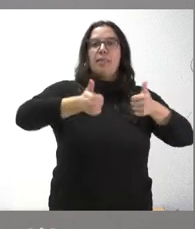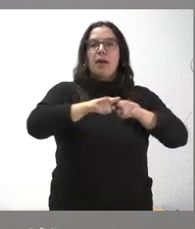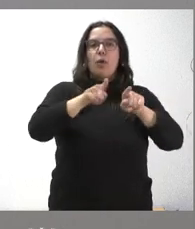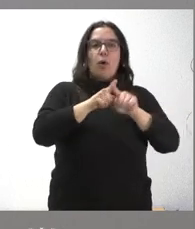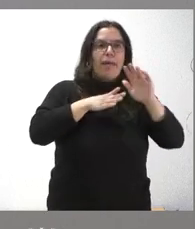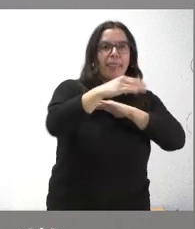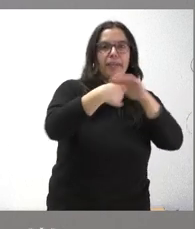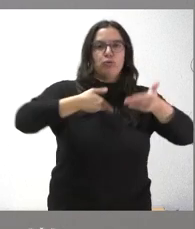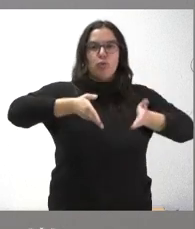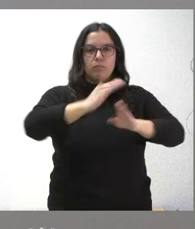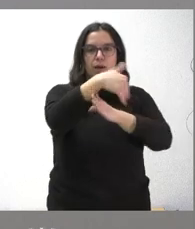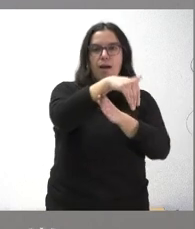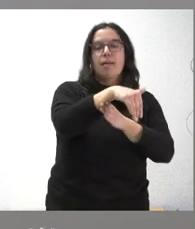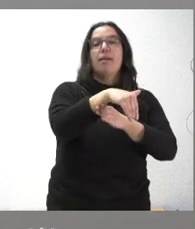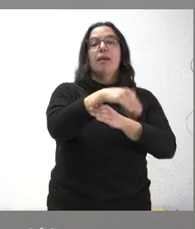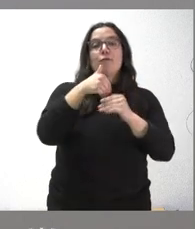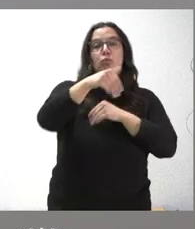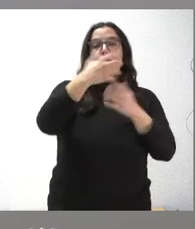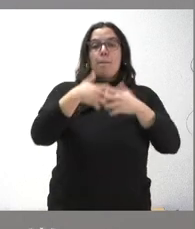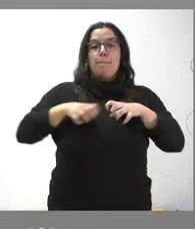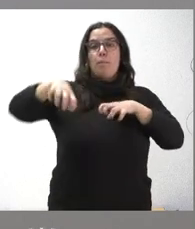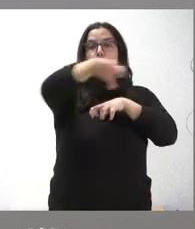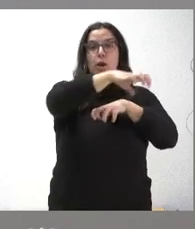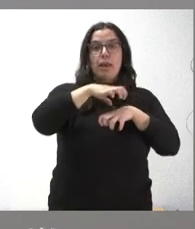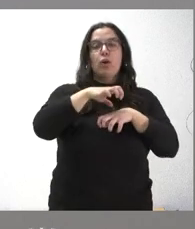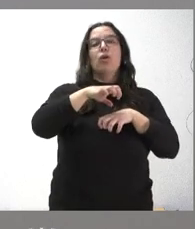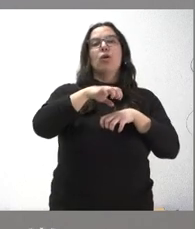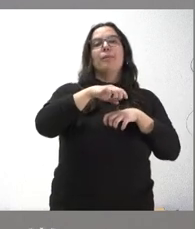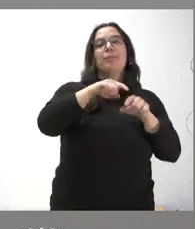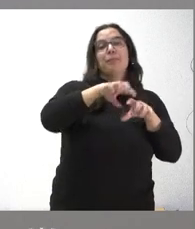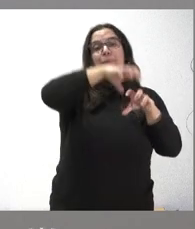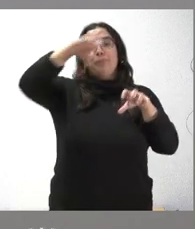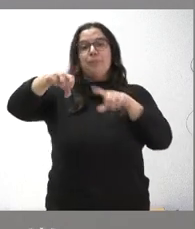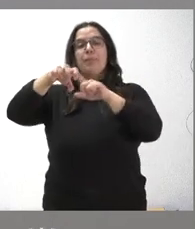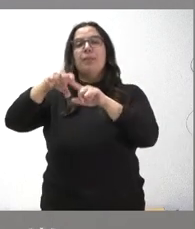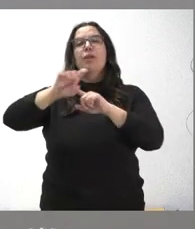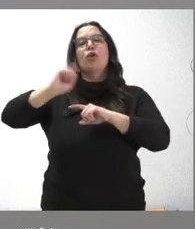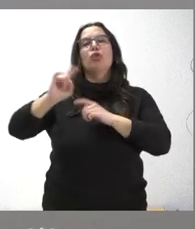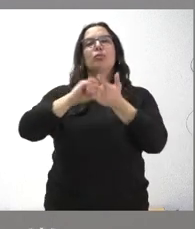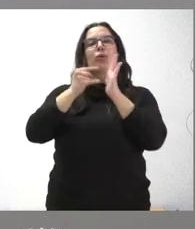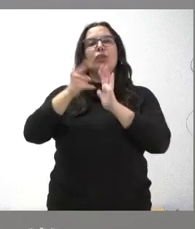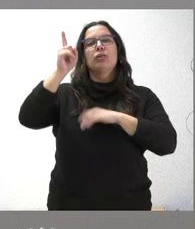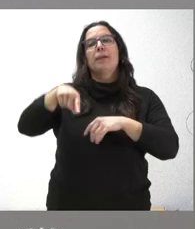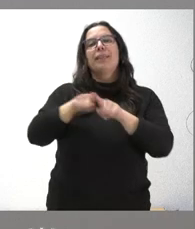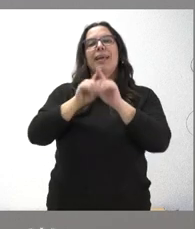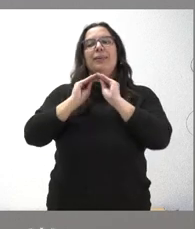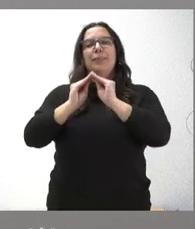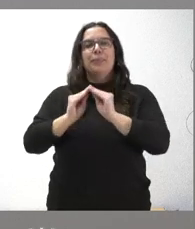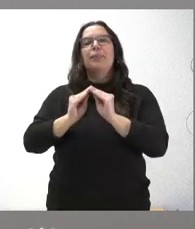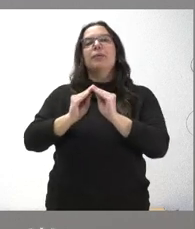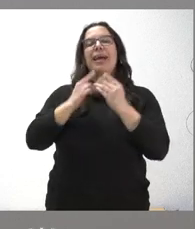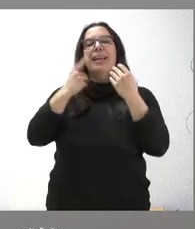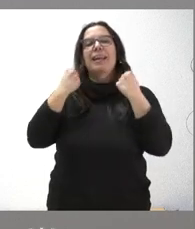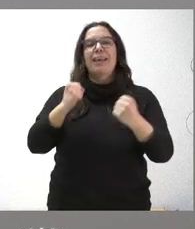acceso y el futuro polígono estará próximo al desarrollo de un nuevo complejo de instalaciones energéticas renovables que permitirá construir